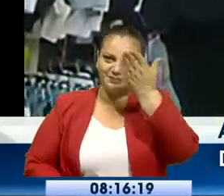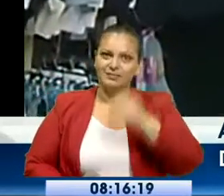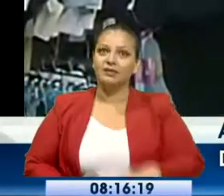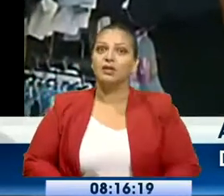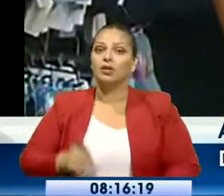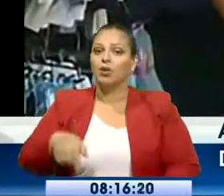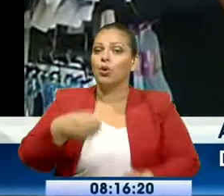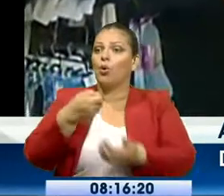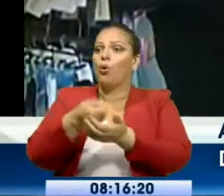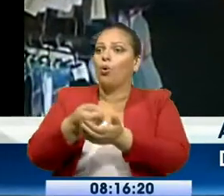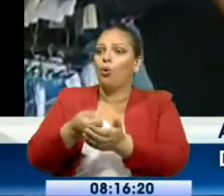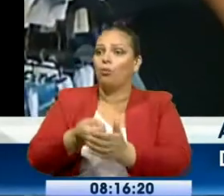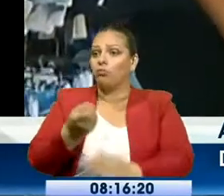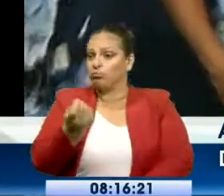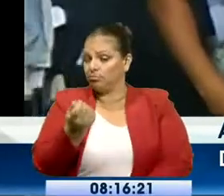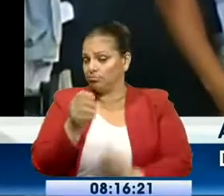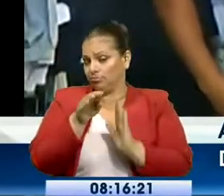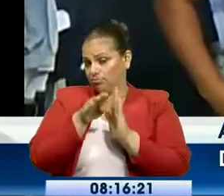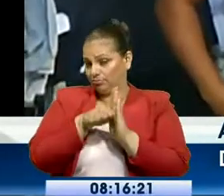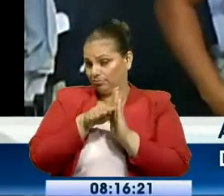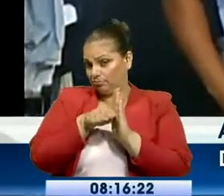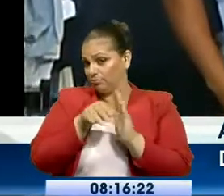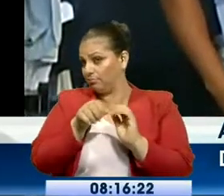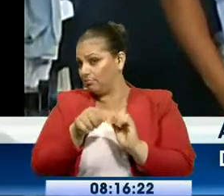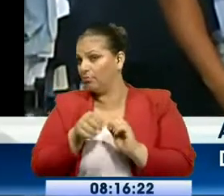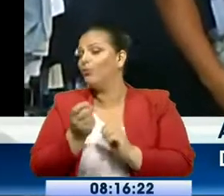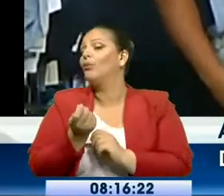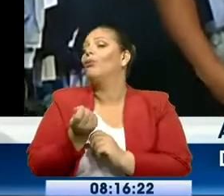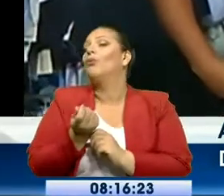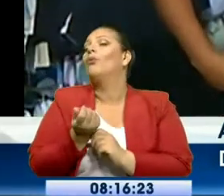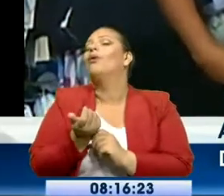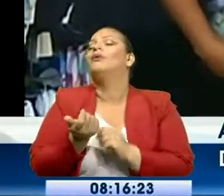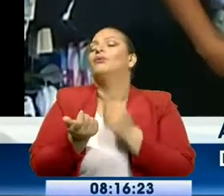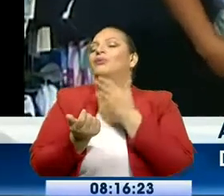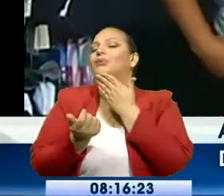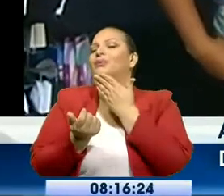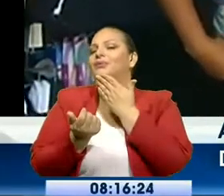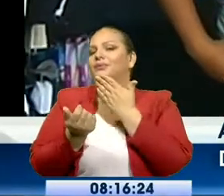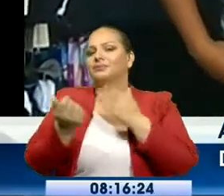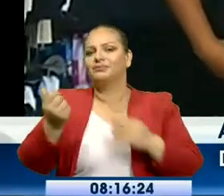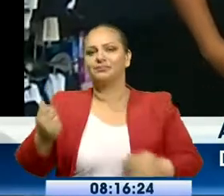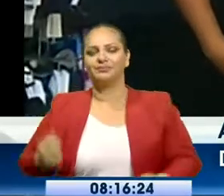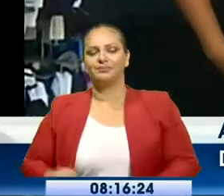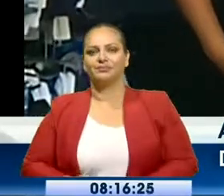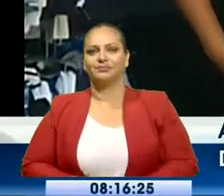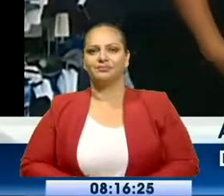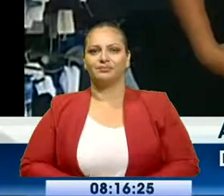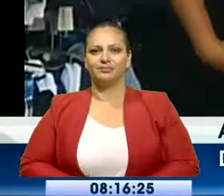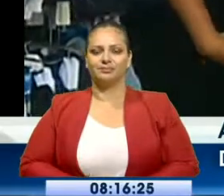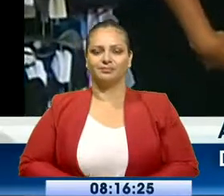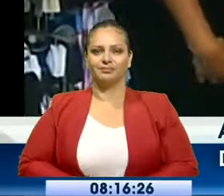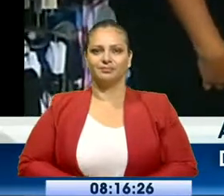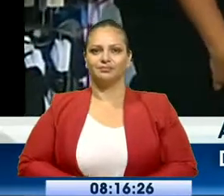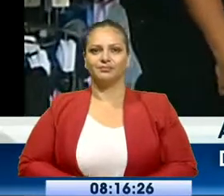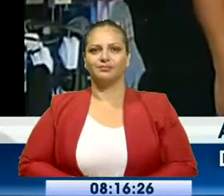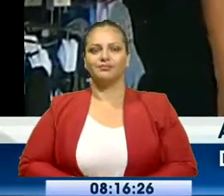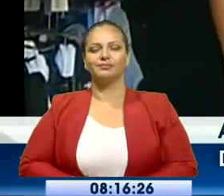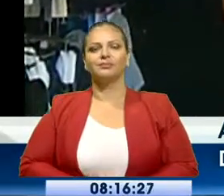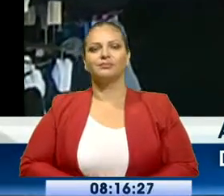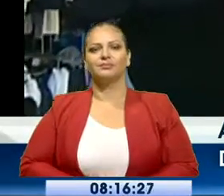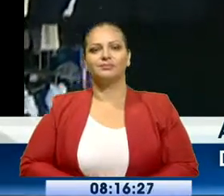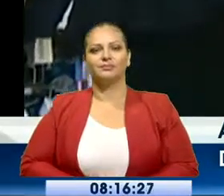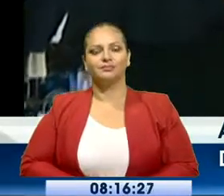dígame descuento porque la ama de casa que está ya la mamita quiere decir cuánto el presupuesto por supuesto hay de